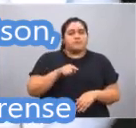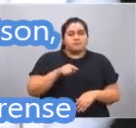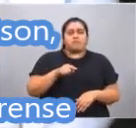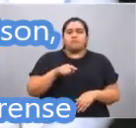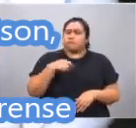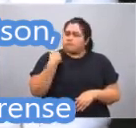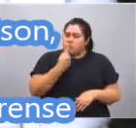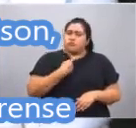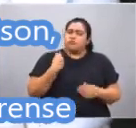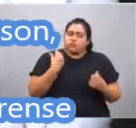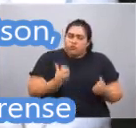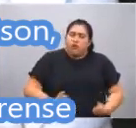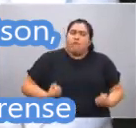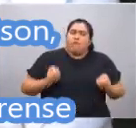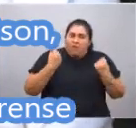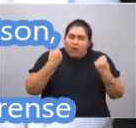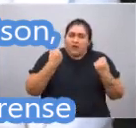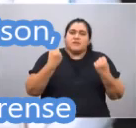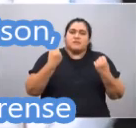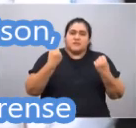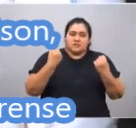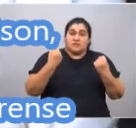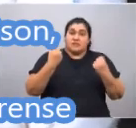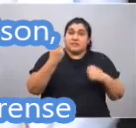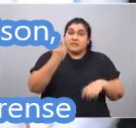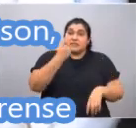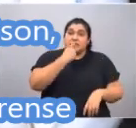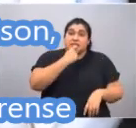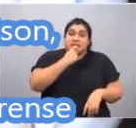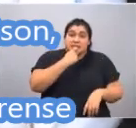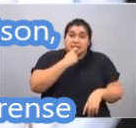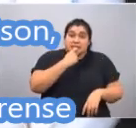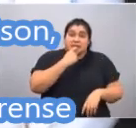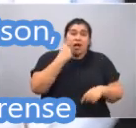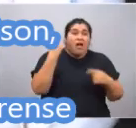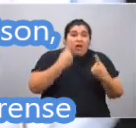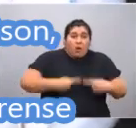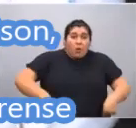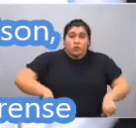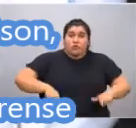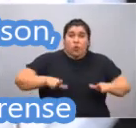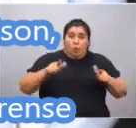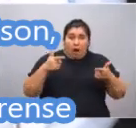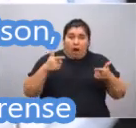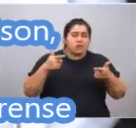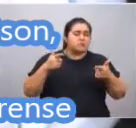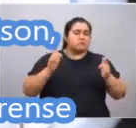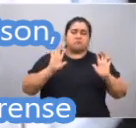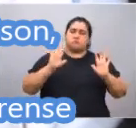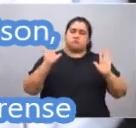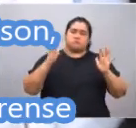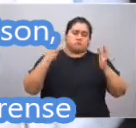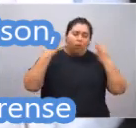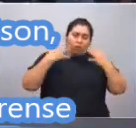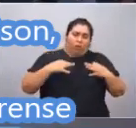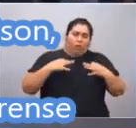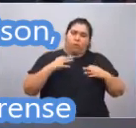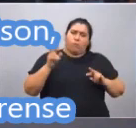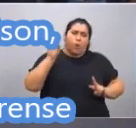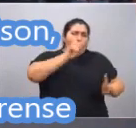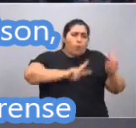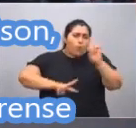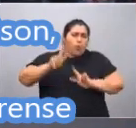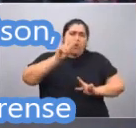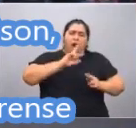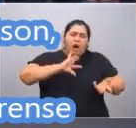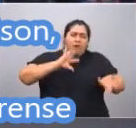haremos todos los esfuerzos y si no hay recursos tendremos que duplicar y